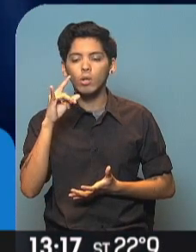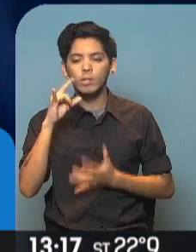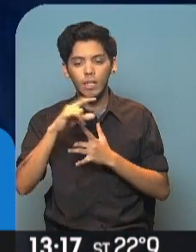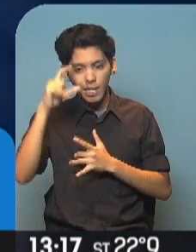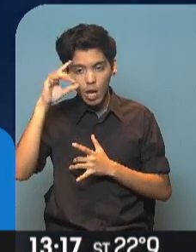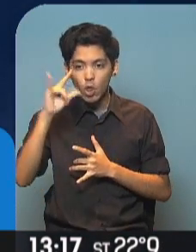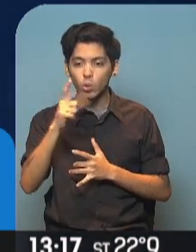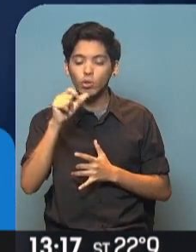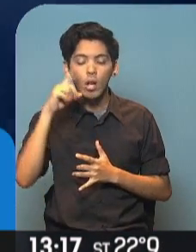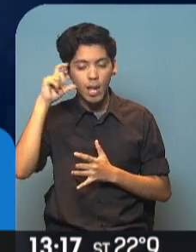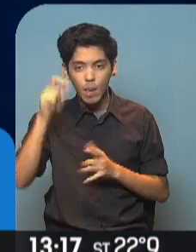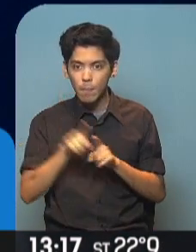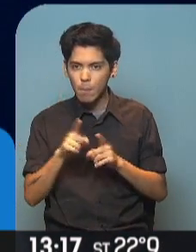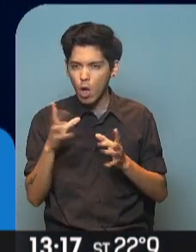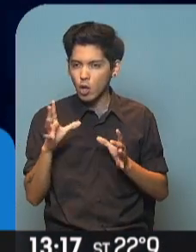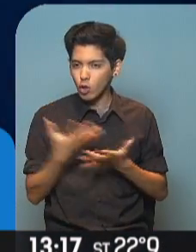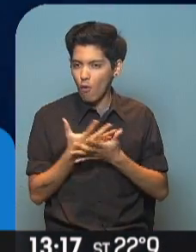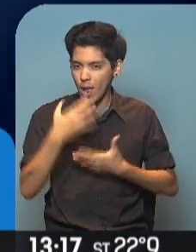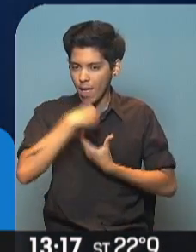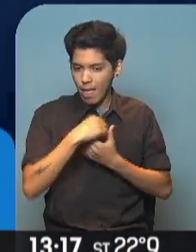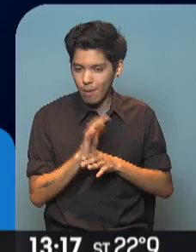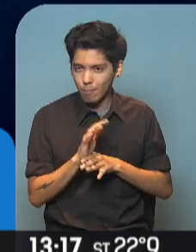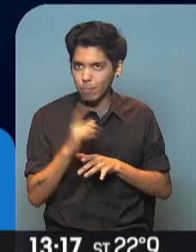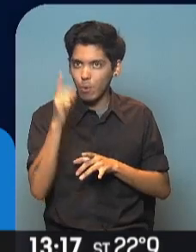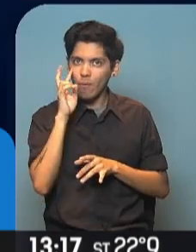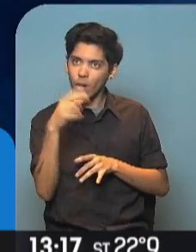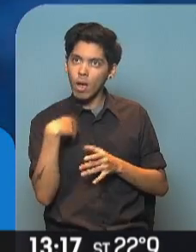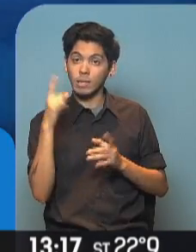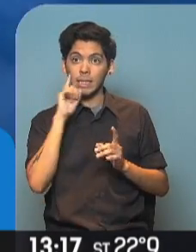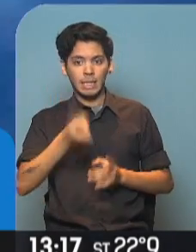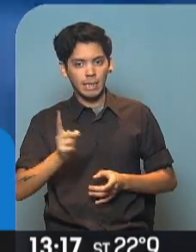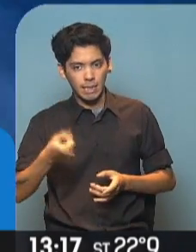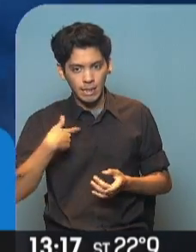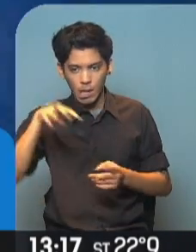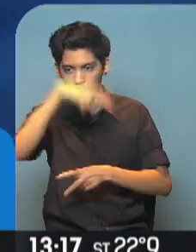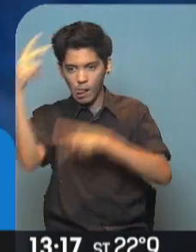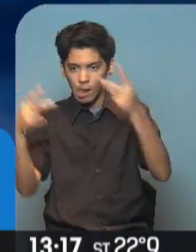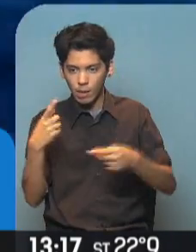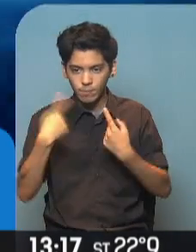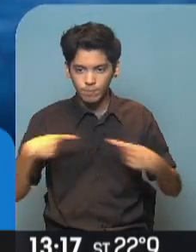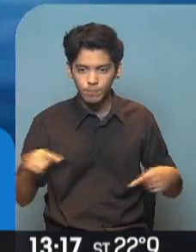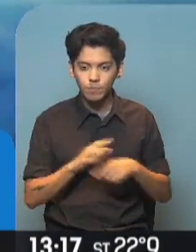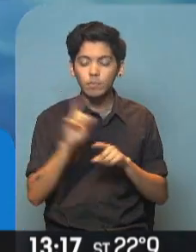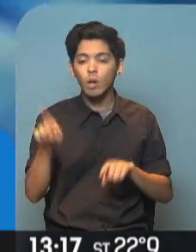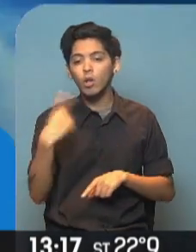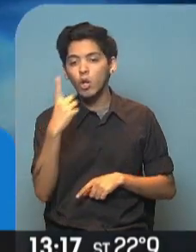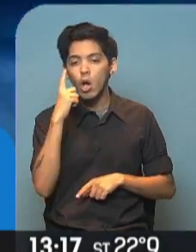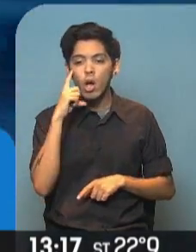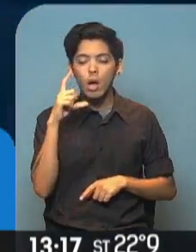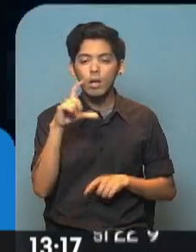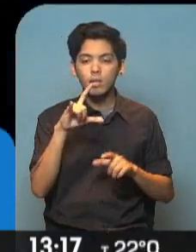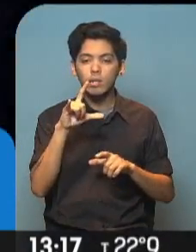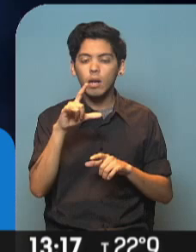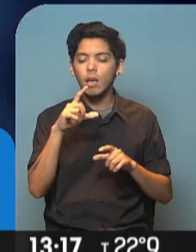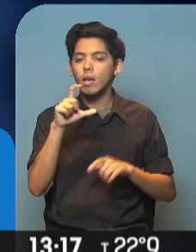sufrimiento que se da porque las destrezas son realmente riesgosas. Hay mucho humor, como decíamos, con los clowns que se van entremezclando entre el